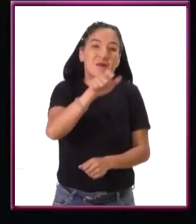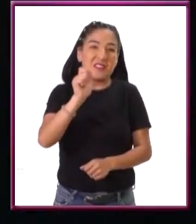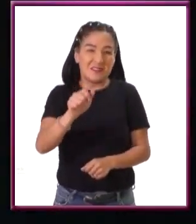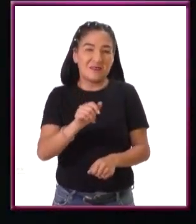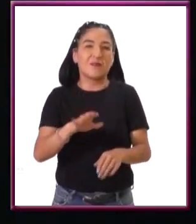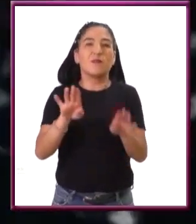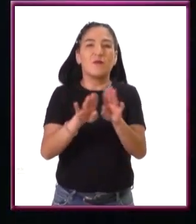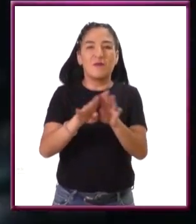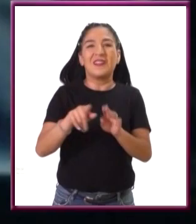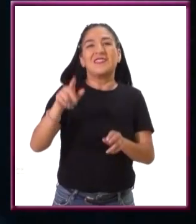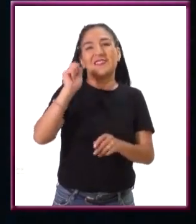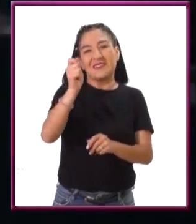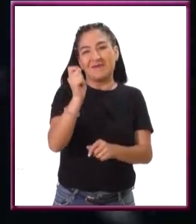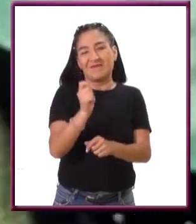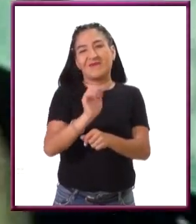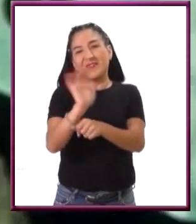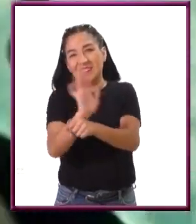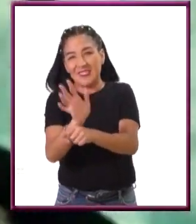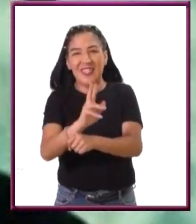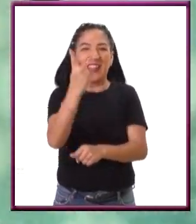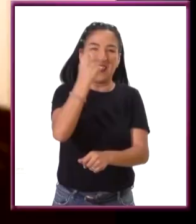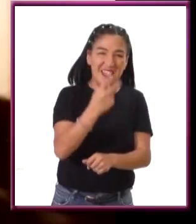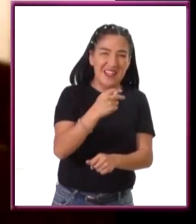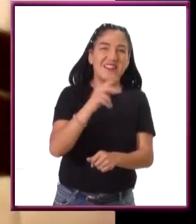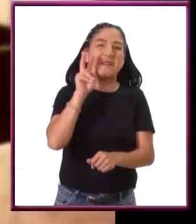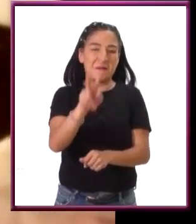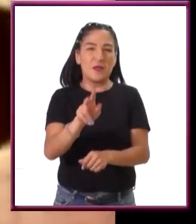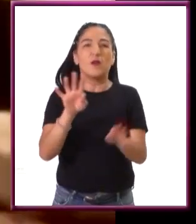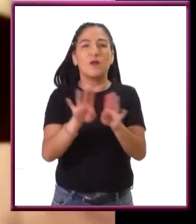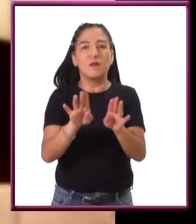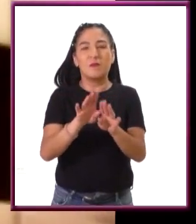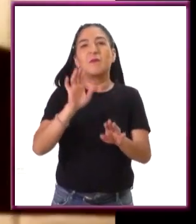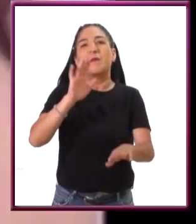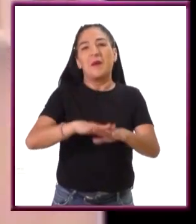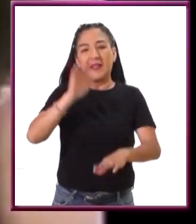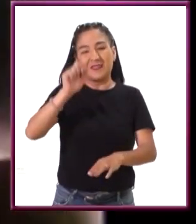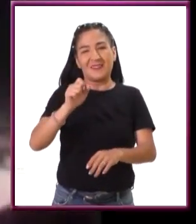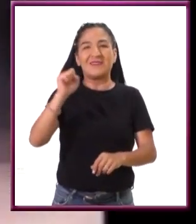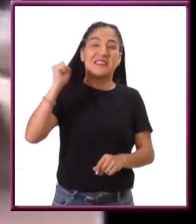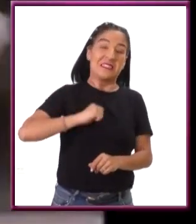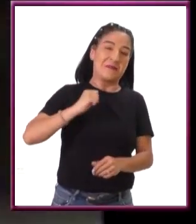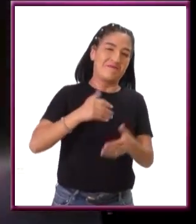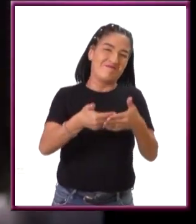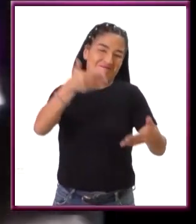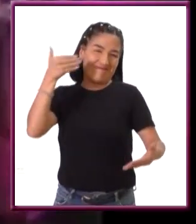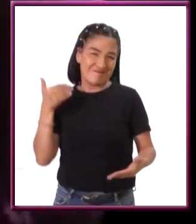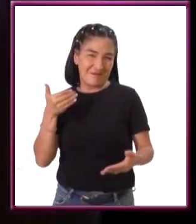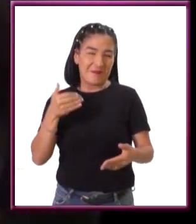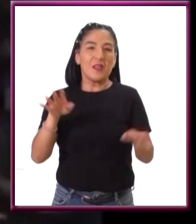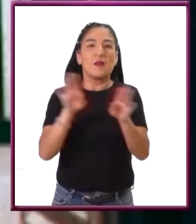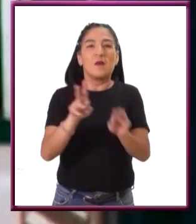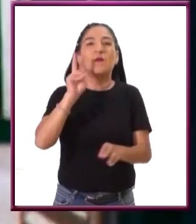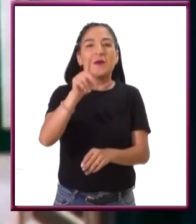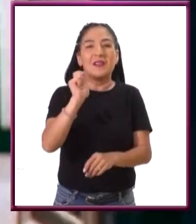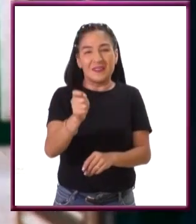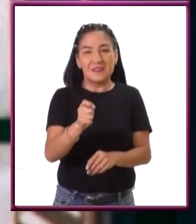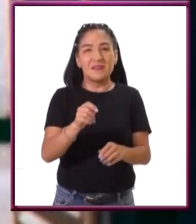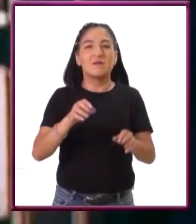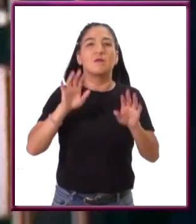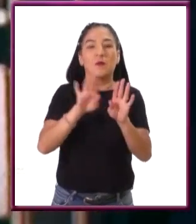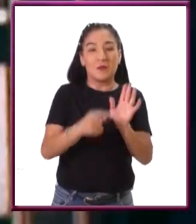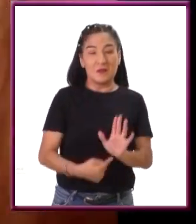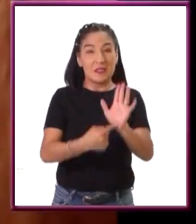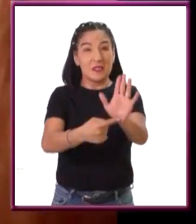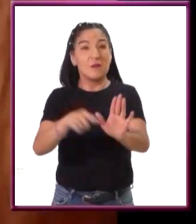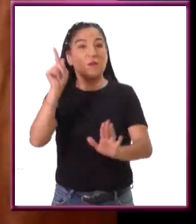fuerte influencia de los medios audiovisuales como el cine y la televisión, predominantes durante el siglo pasado, provocó que la imposición